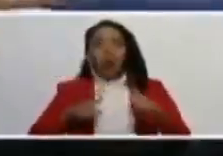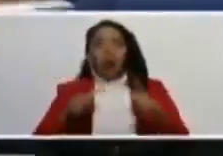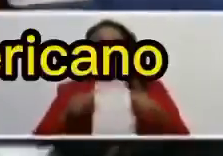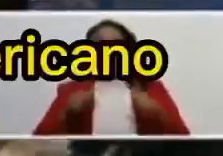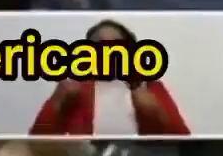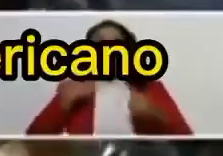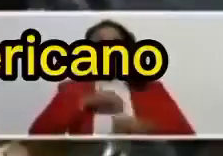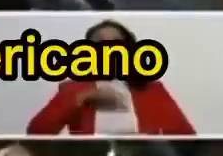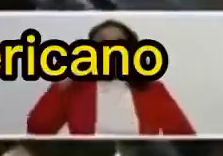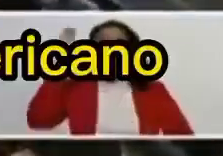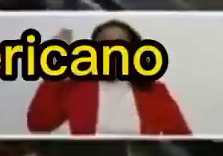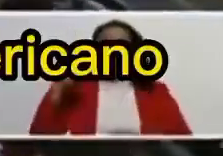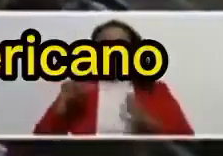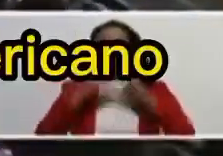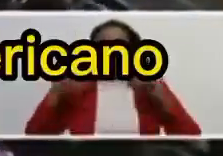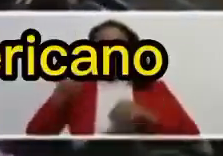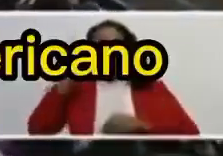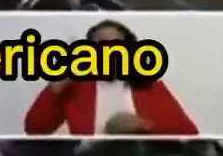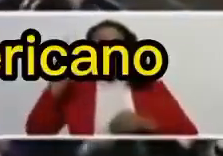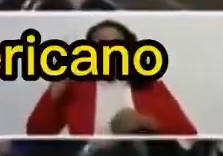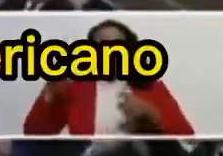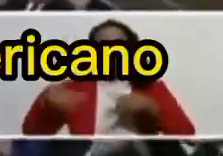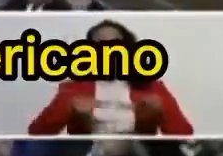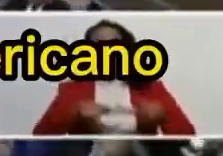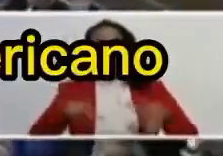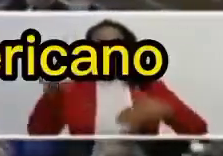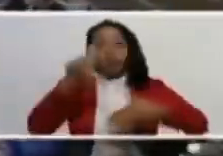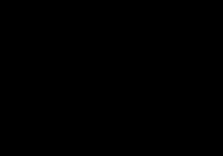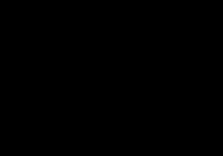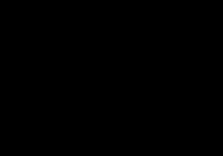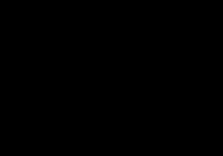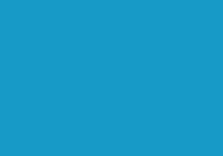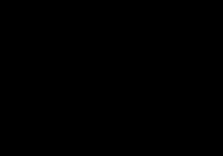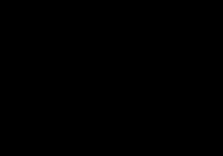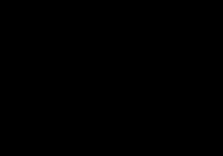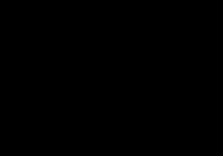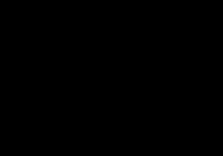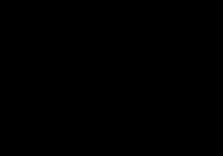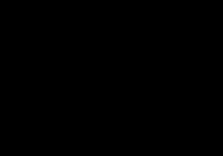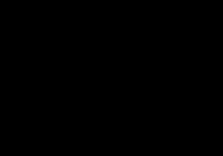nuestra Patria y a todo el continente latinoamericano y caribeño